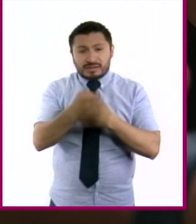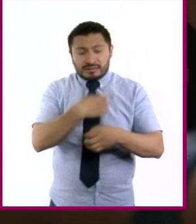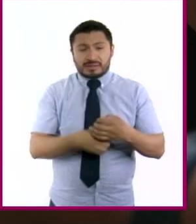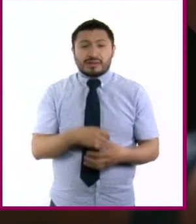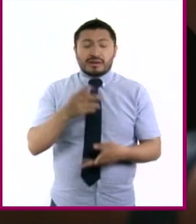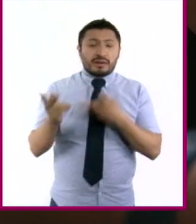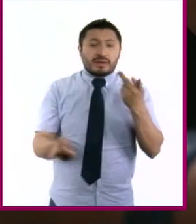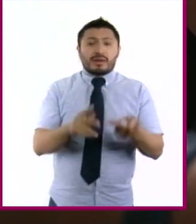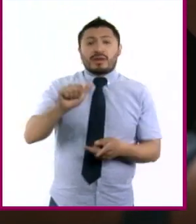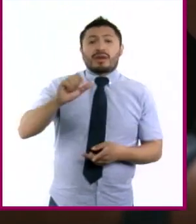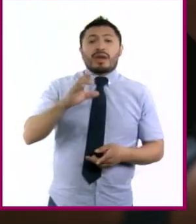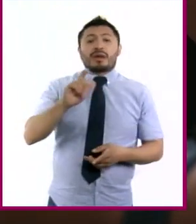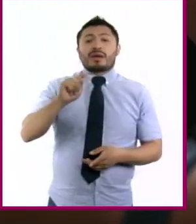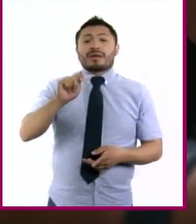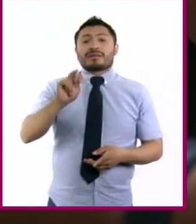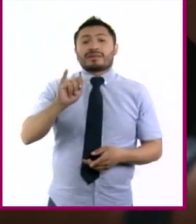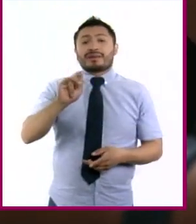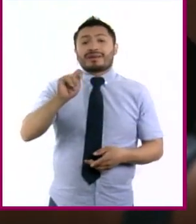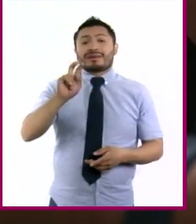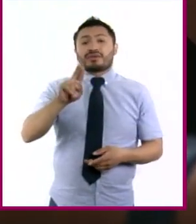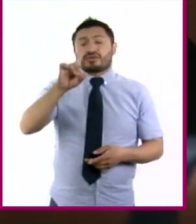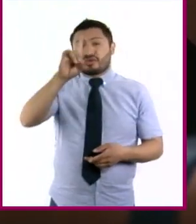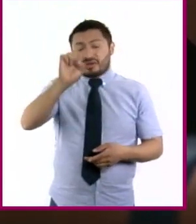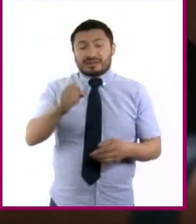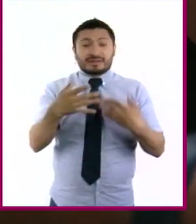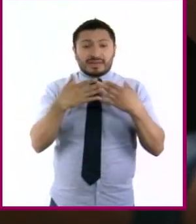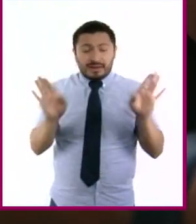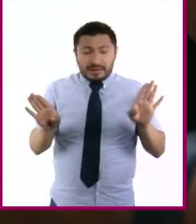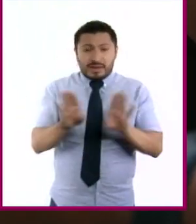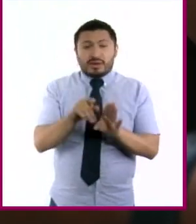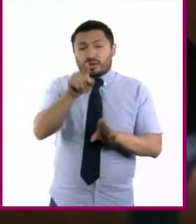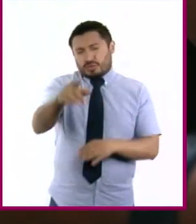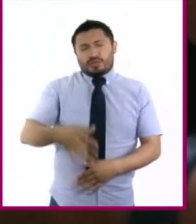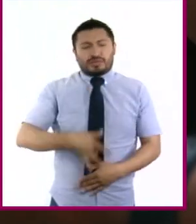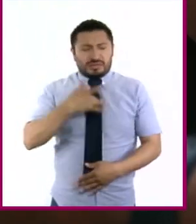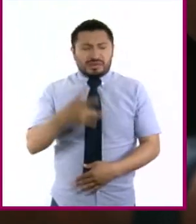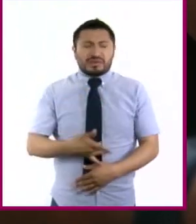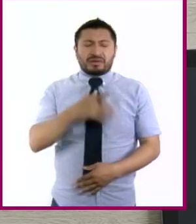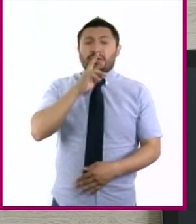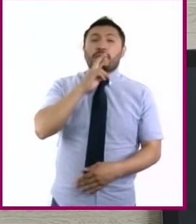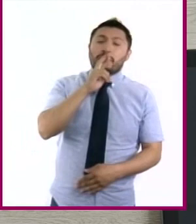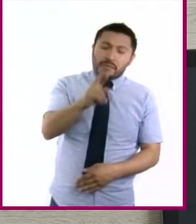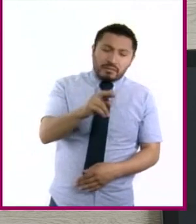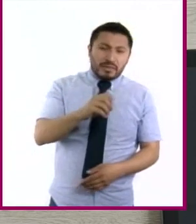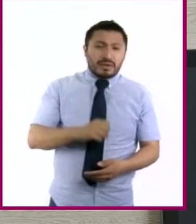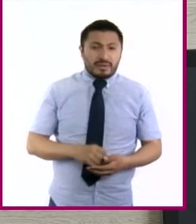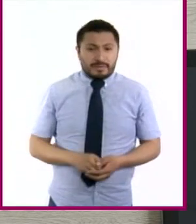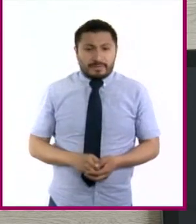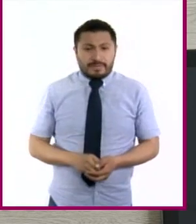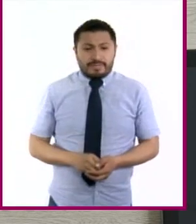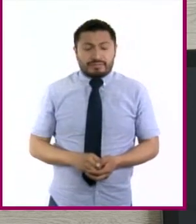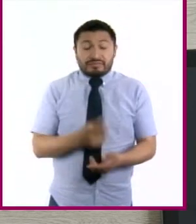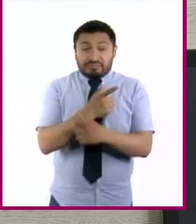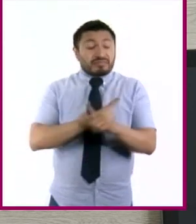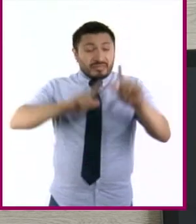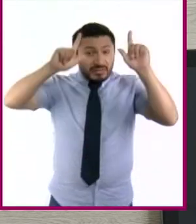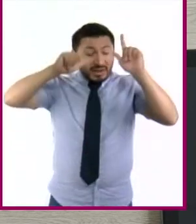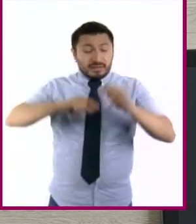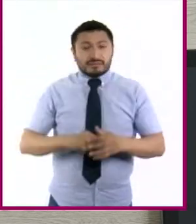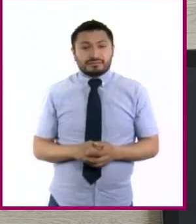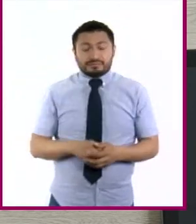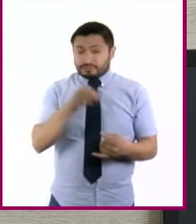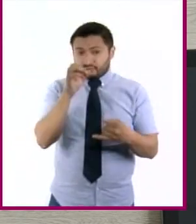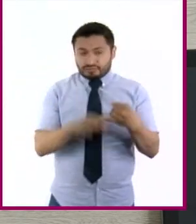son abiertas y son con las que él o la participante responde cómo se siente ante cierta situación. Finalmente, con las preguntas